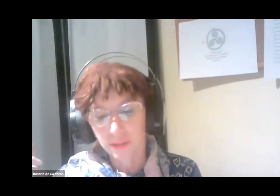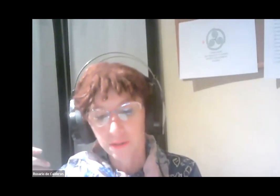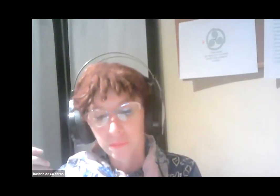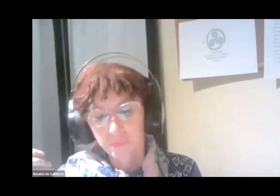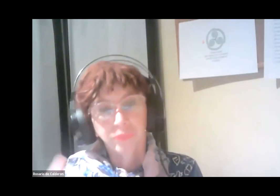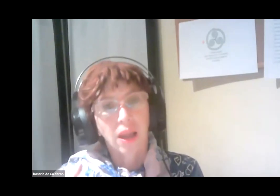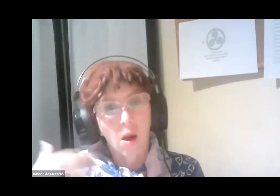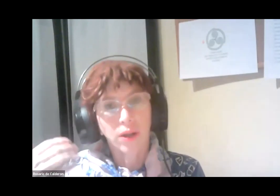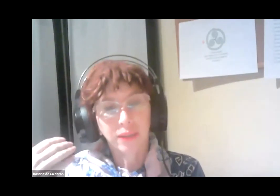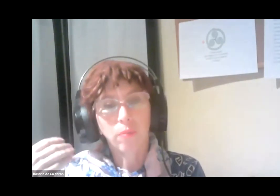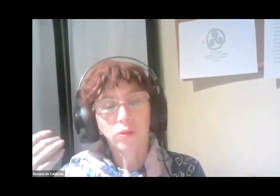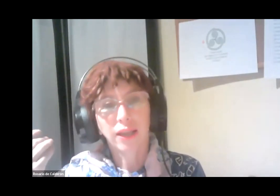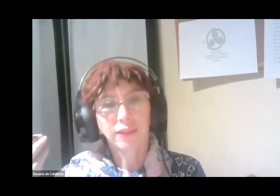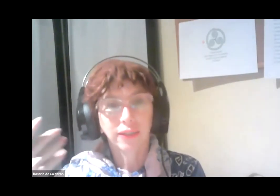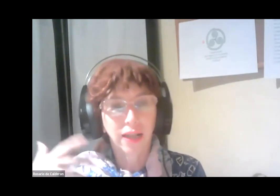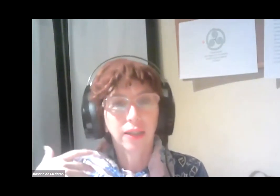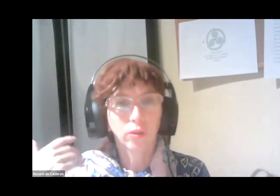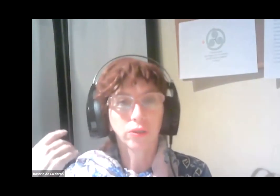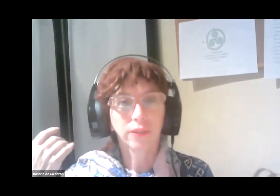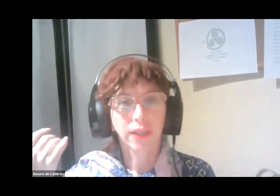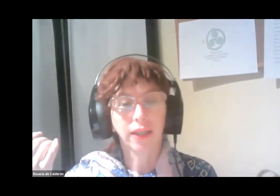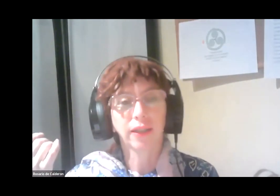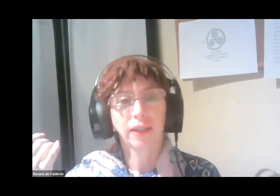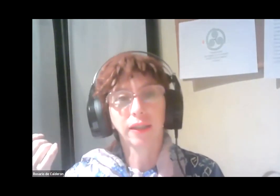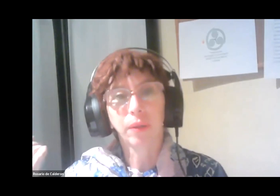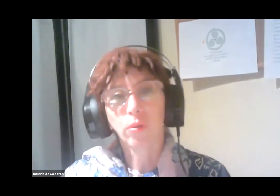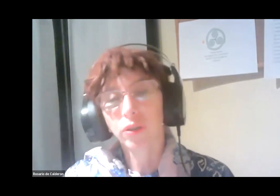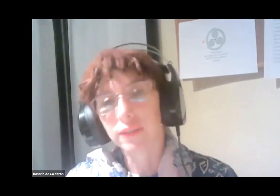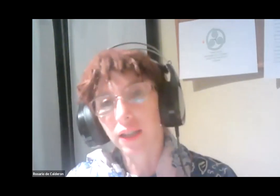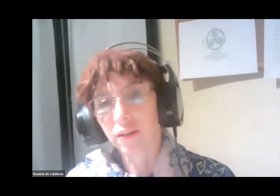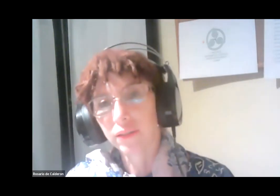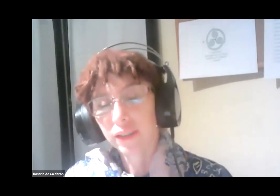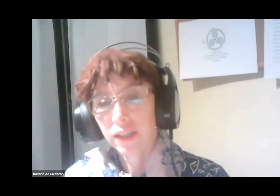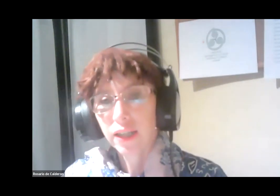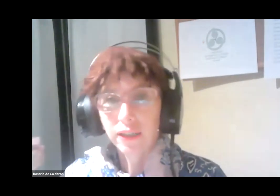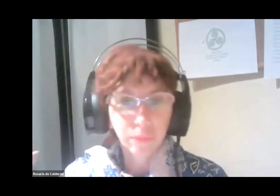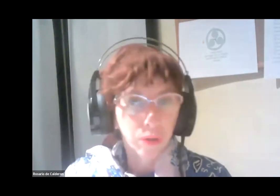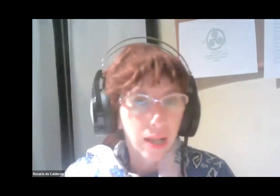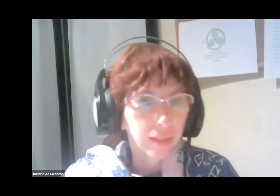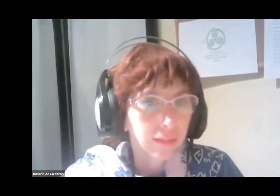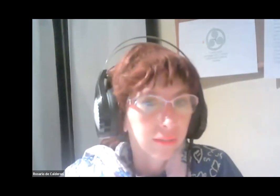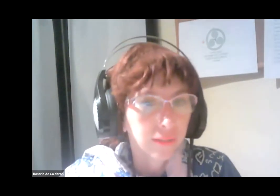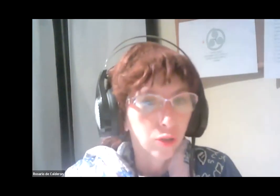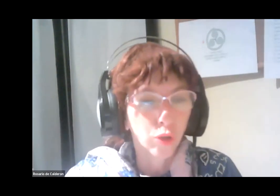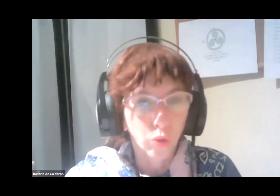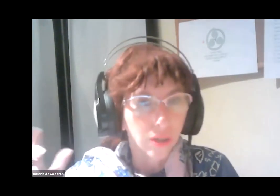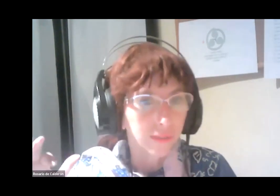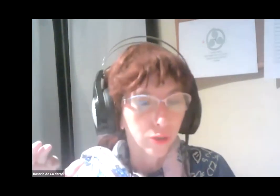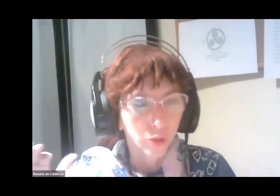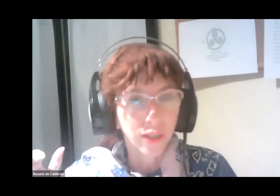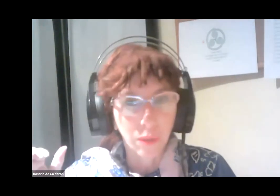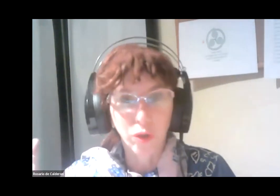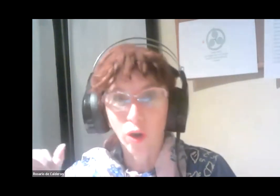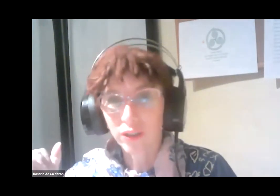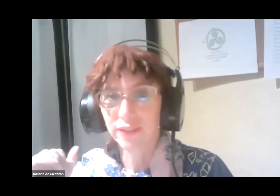roles ahora les vamos a enseñar las cosas que debemos hacer y si por ahí se nos ocurre